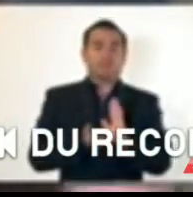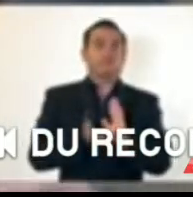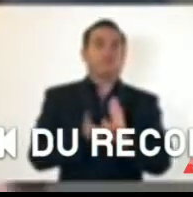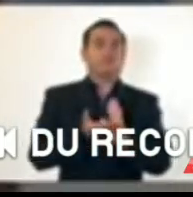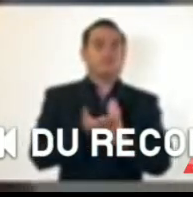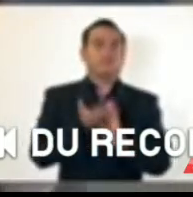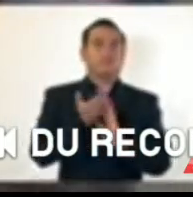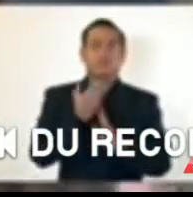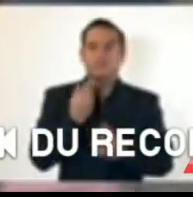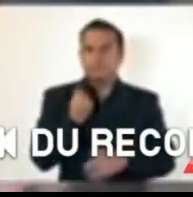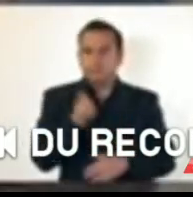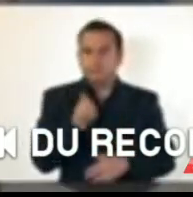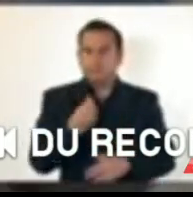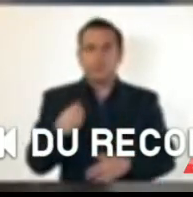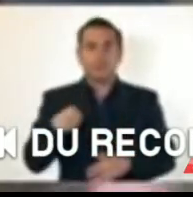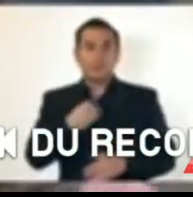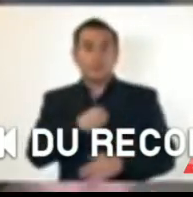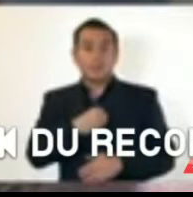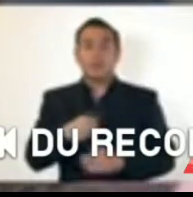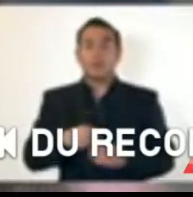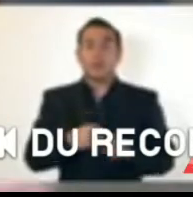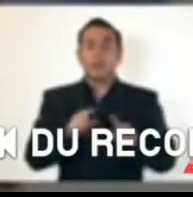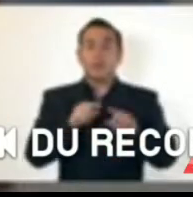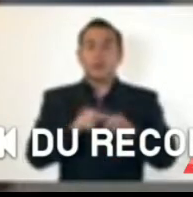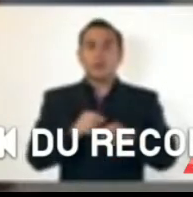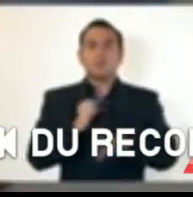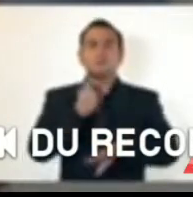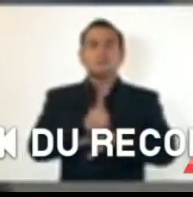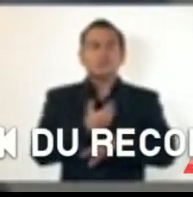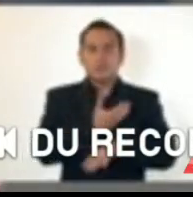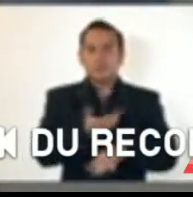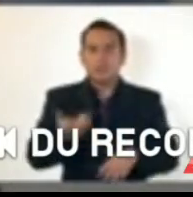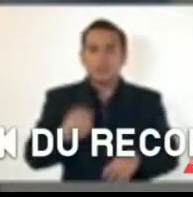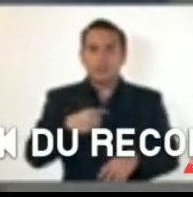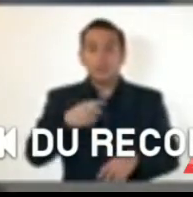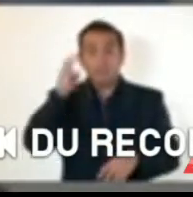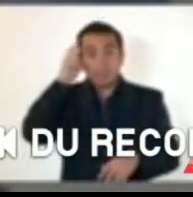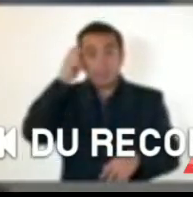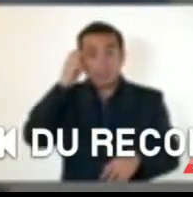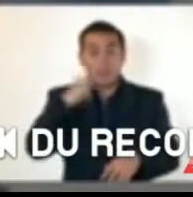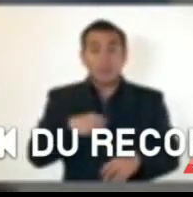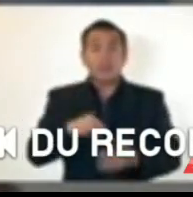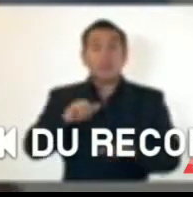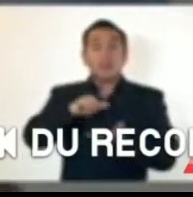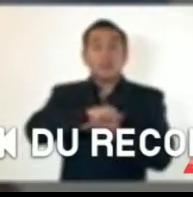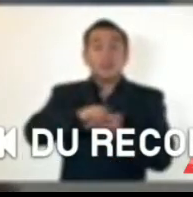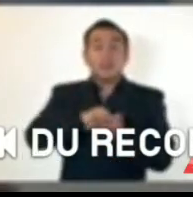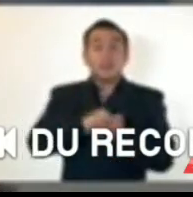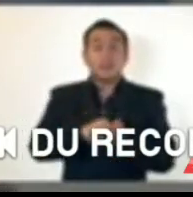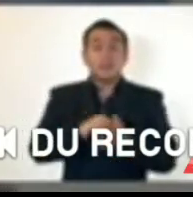tecnología, en recursos, en médicos, en hospitales como Nueva York, que está sacando un muerto cada 7 minutos.